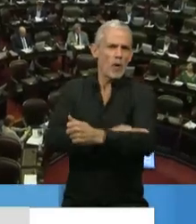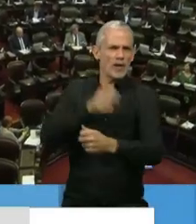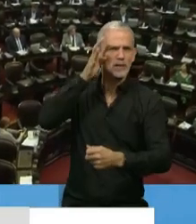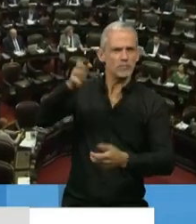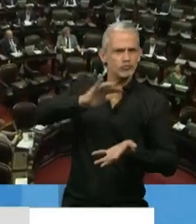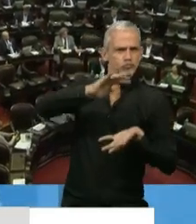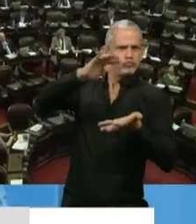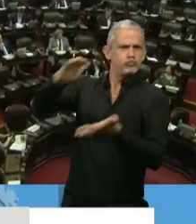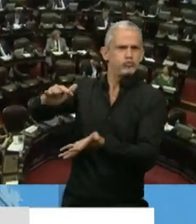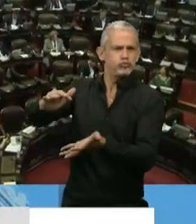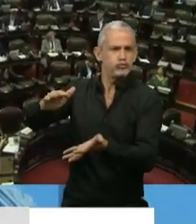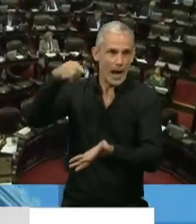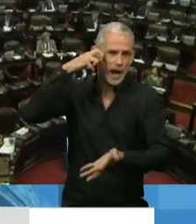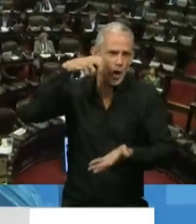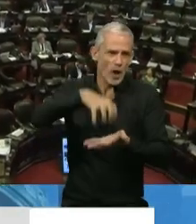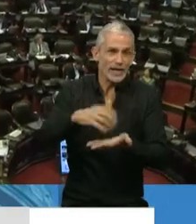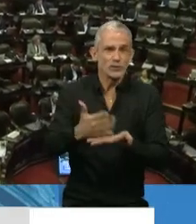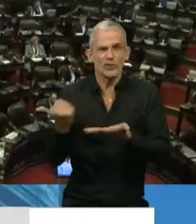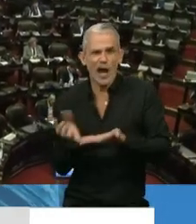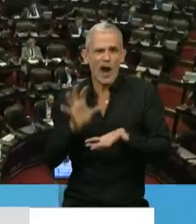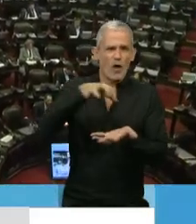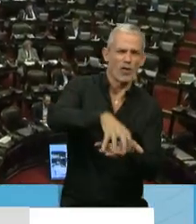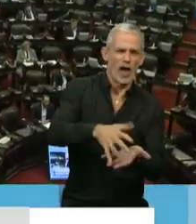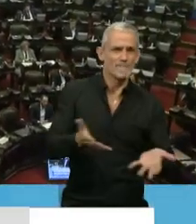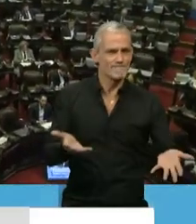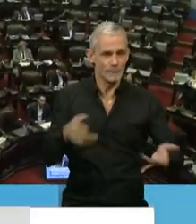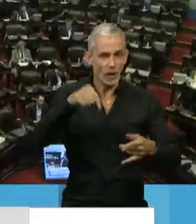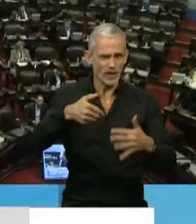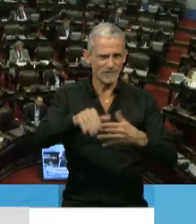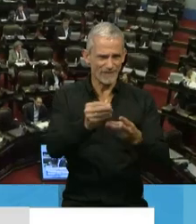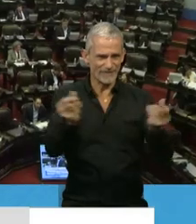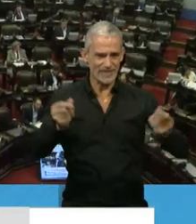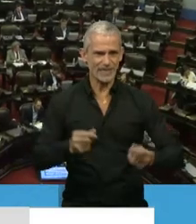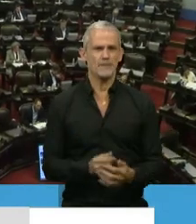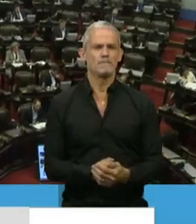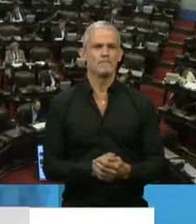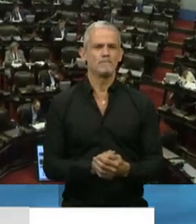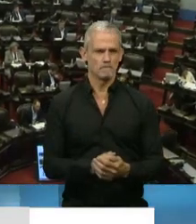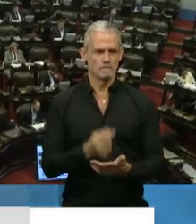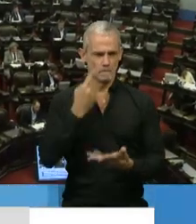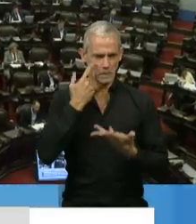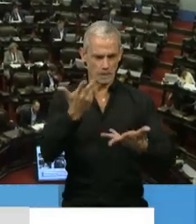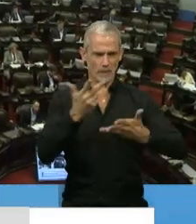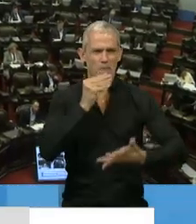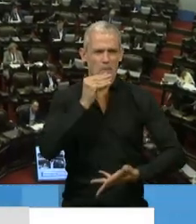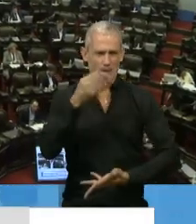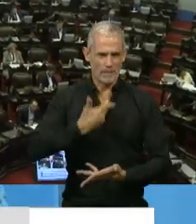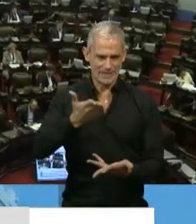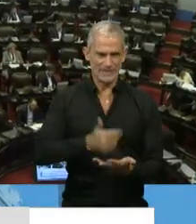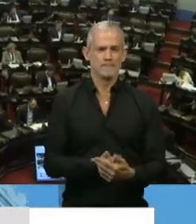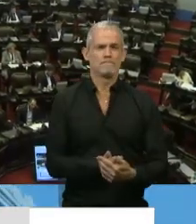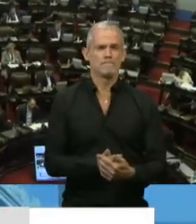corresponden a este Congreso. Y ya voy cerrando. Mire, presidente, ojalá